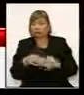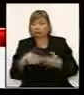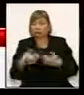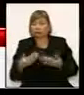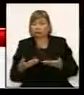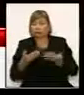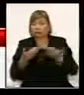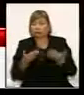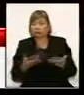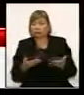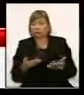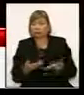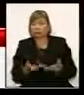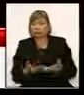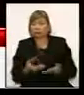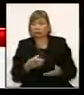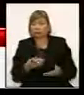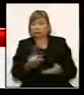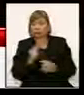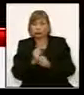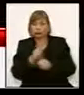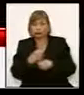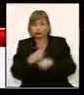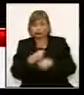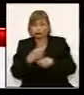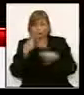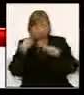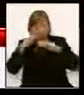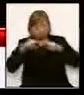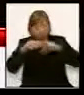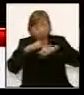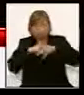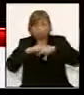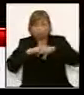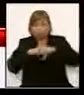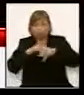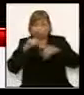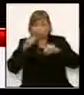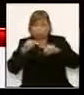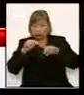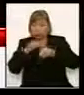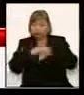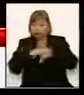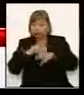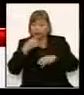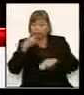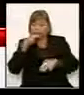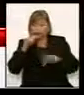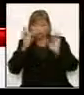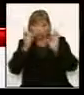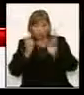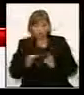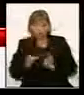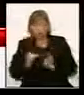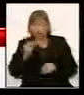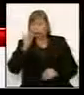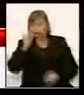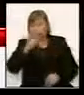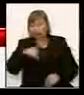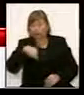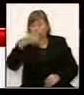se pasa inmediatamente a la fase de elaboración de los estudios. La elaboración de los estudios debe definir si es